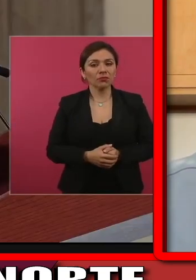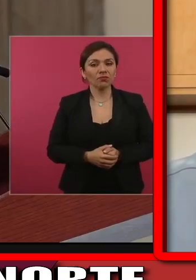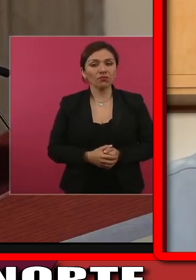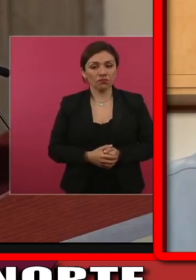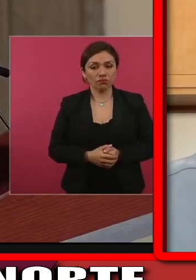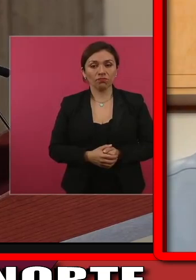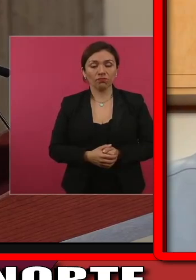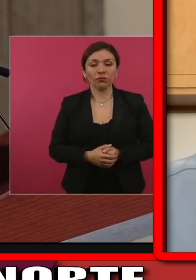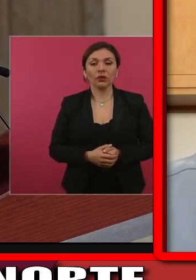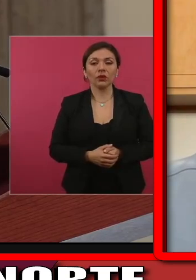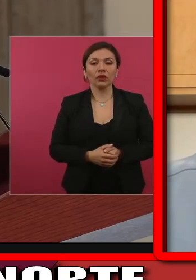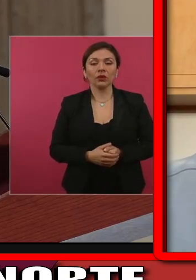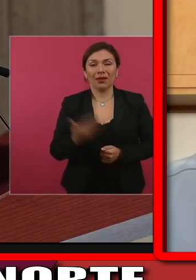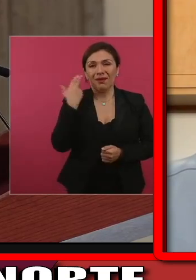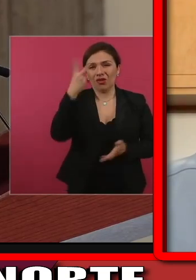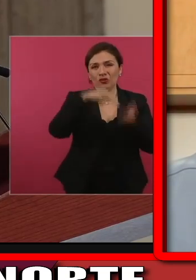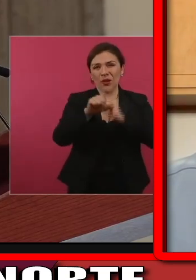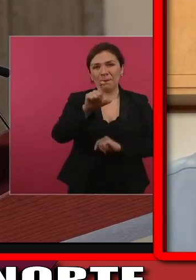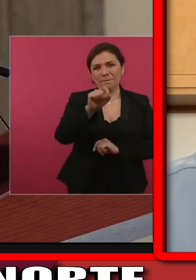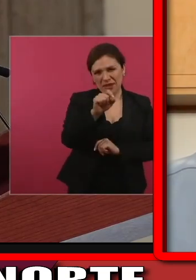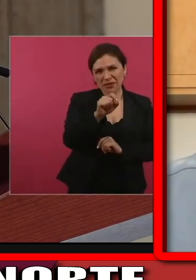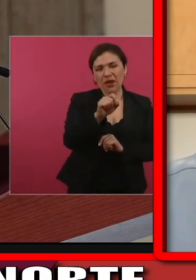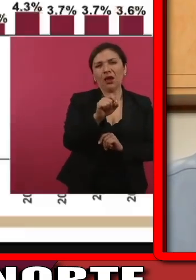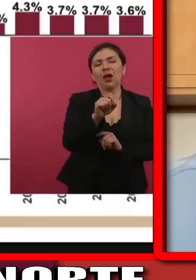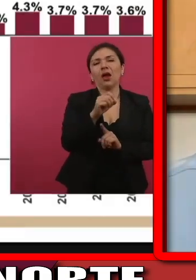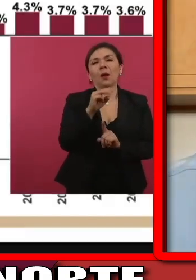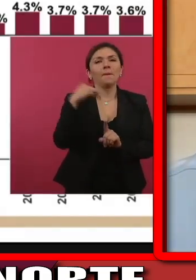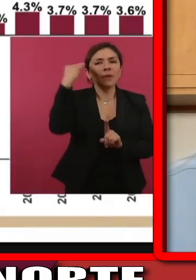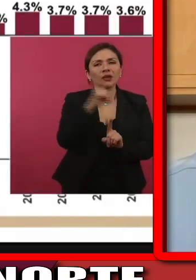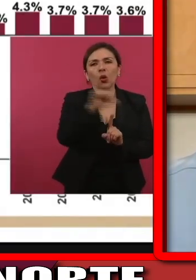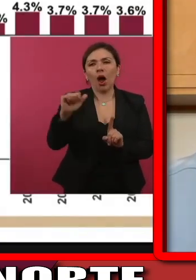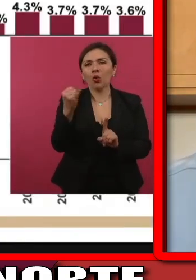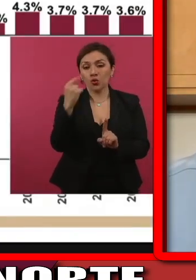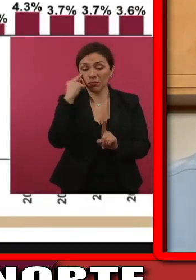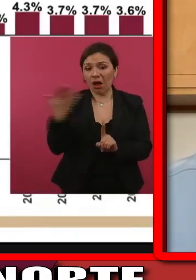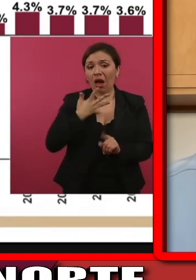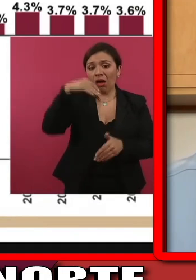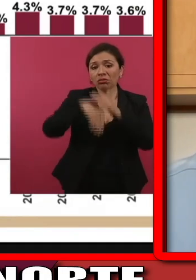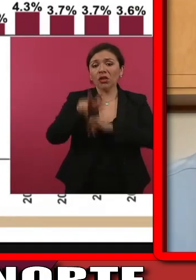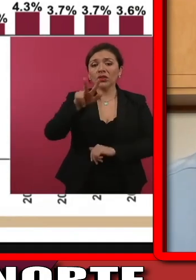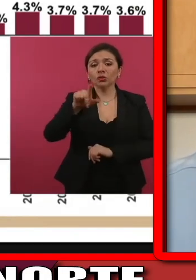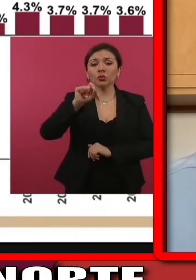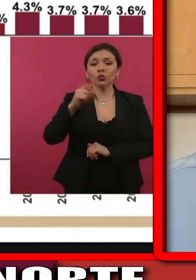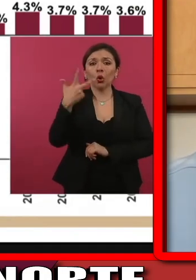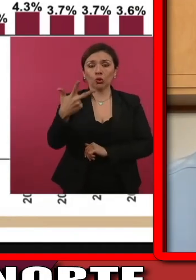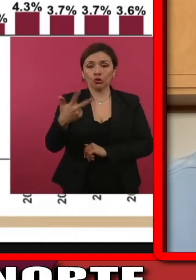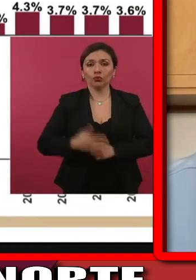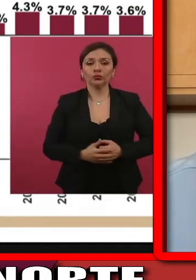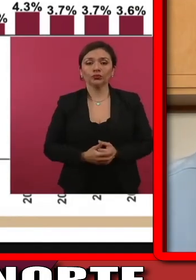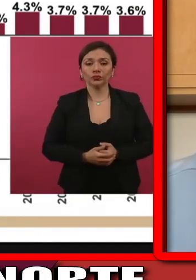el segundo trimestre del veinte se nos cayó 18.8 la economía